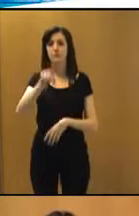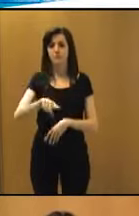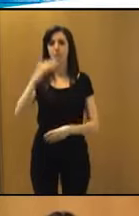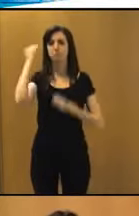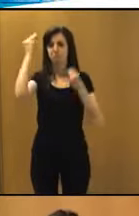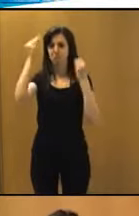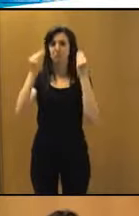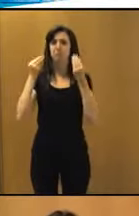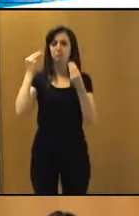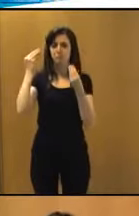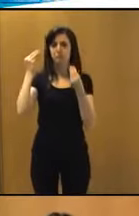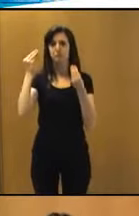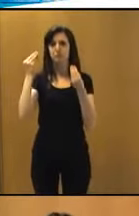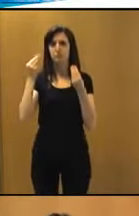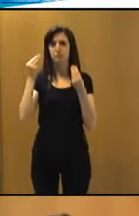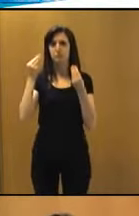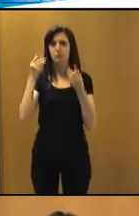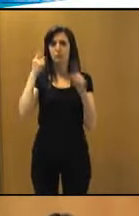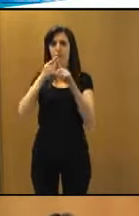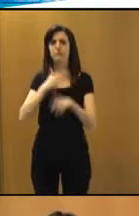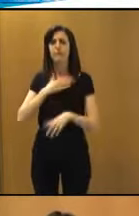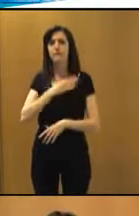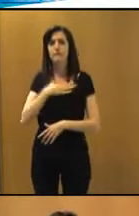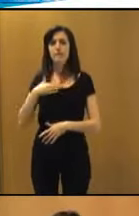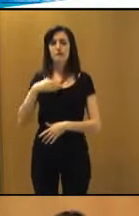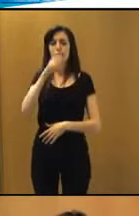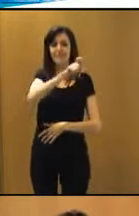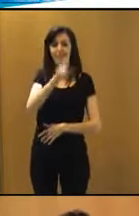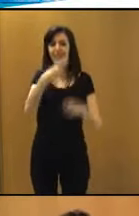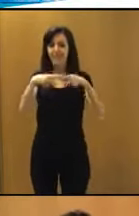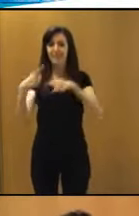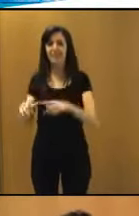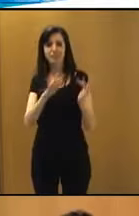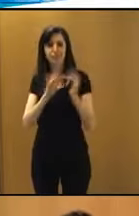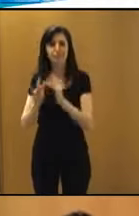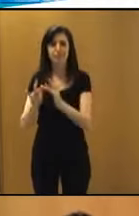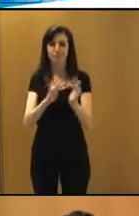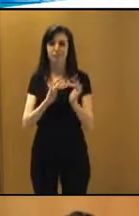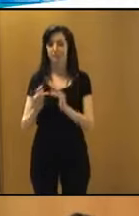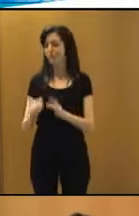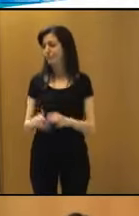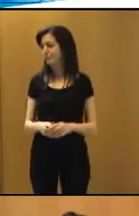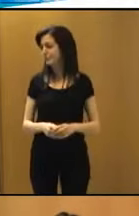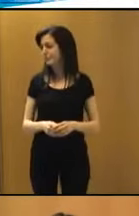85% considera que uno de los objetivos que persigue es conocer y relacionarse con otra gente.